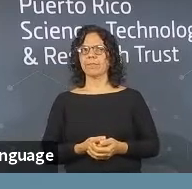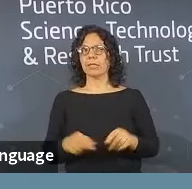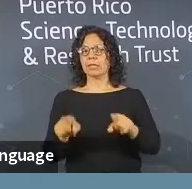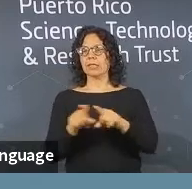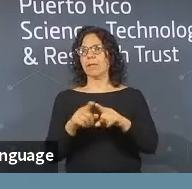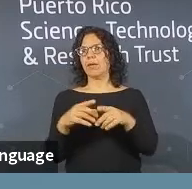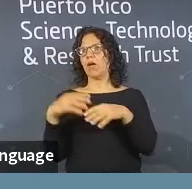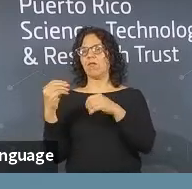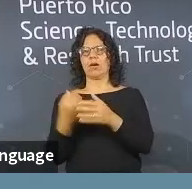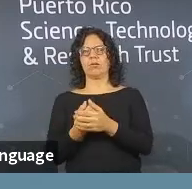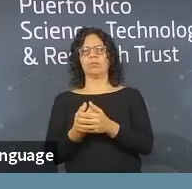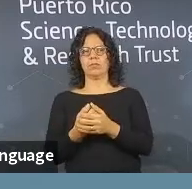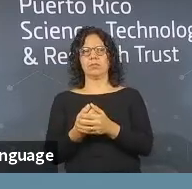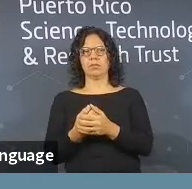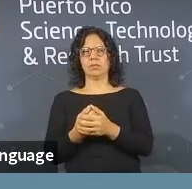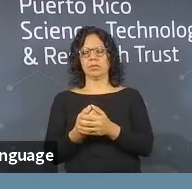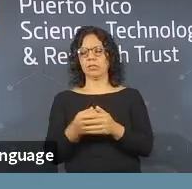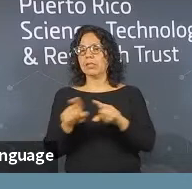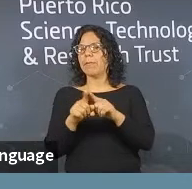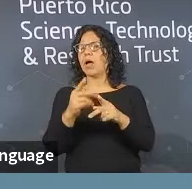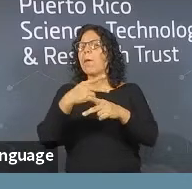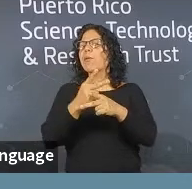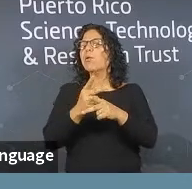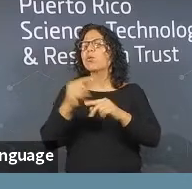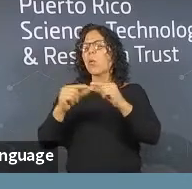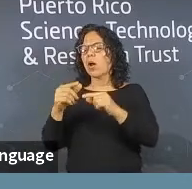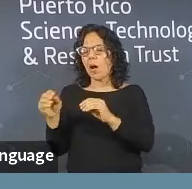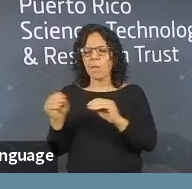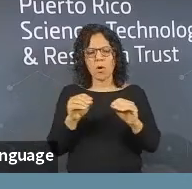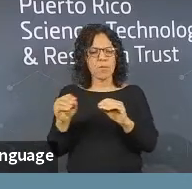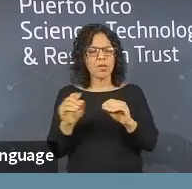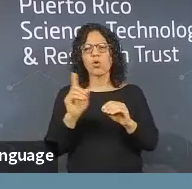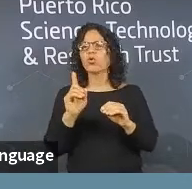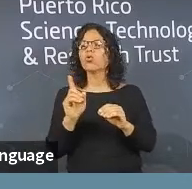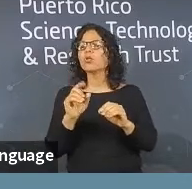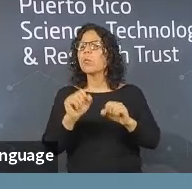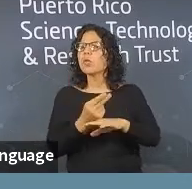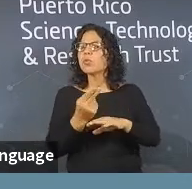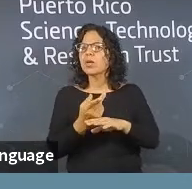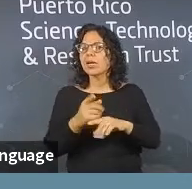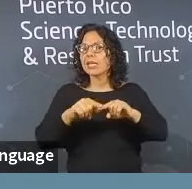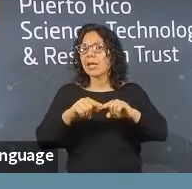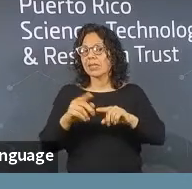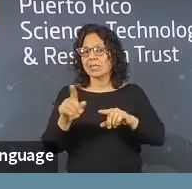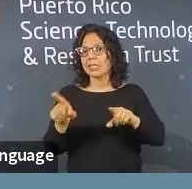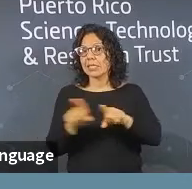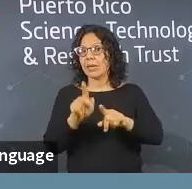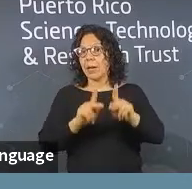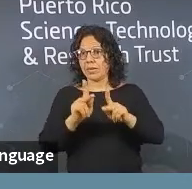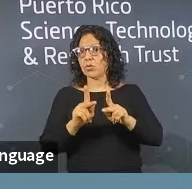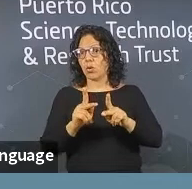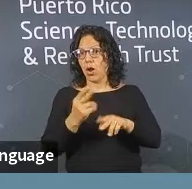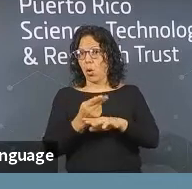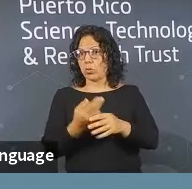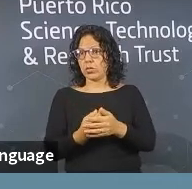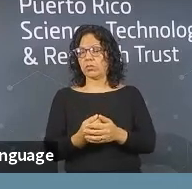el movimiento depende del producto y depende del usuario, el producto que se está utilizando y de la capacidad o el movimiento del